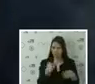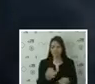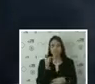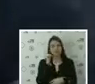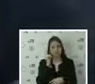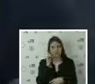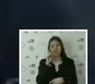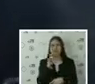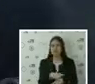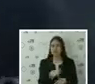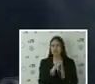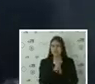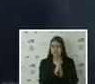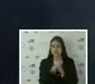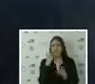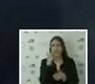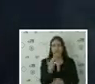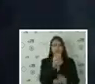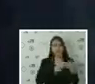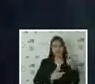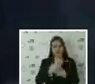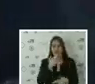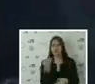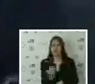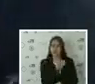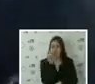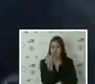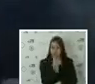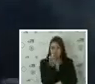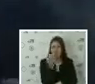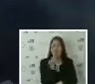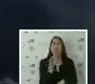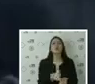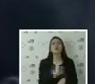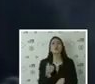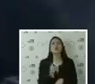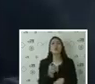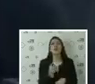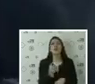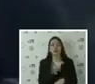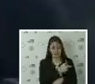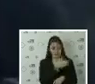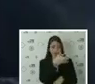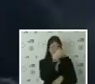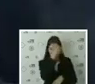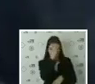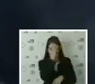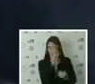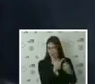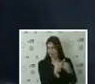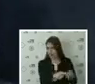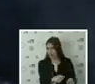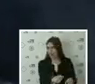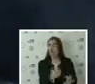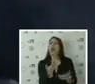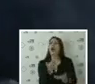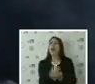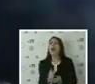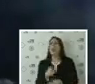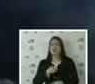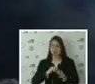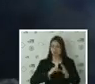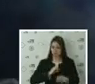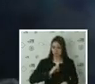regresemos a las escuelas, porque aparte del aprendizaje es el autoestima. porque conozco muchas personas